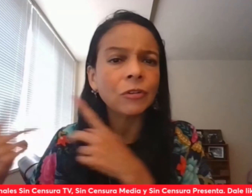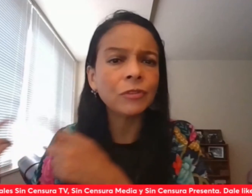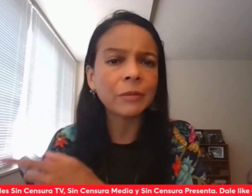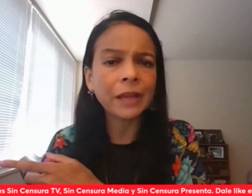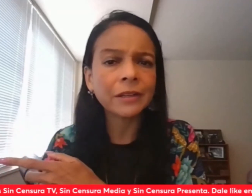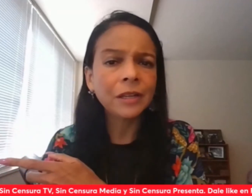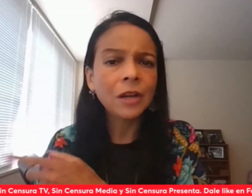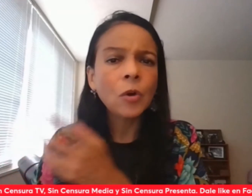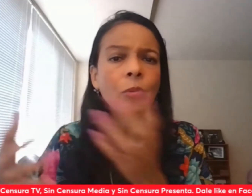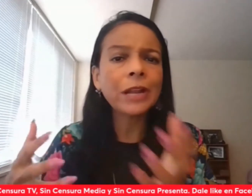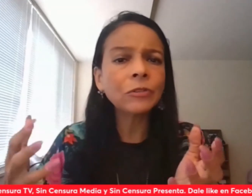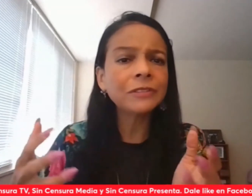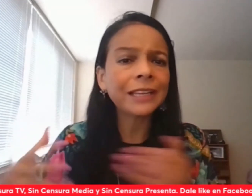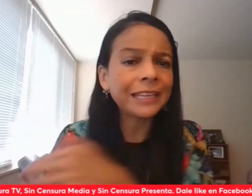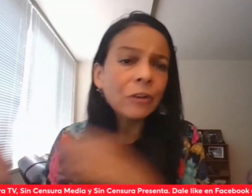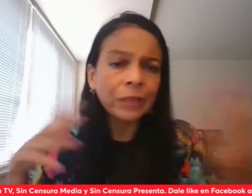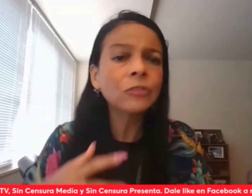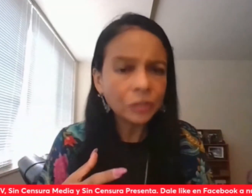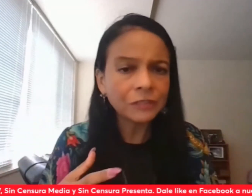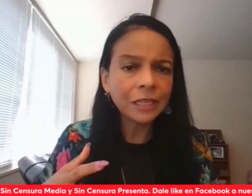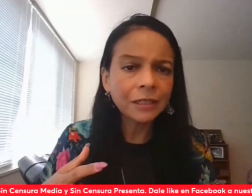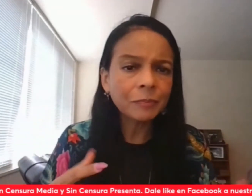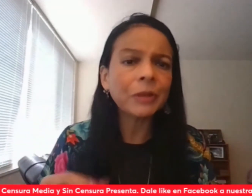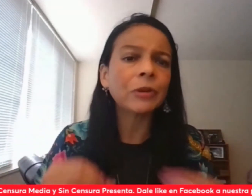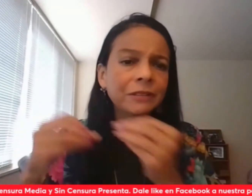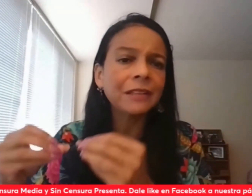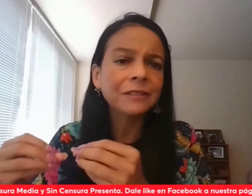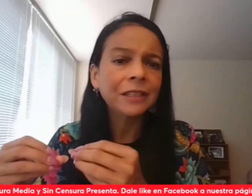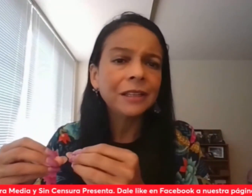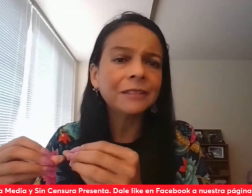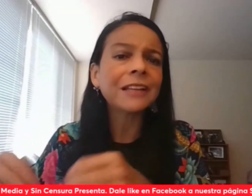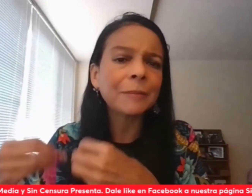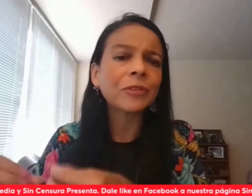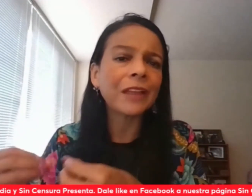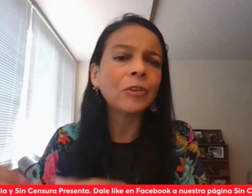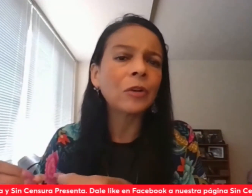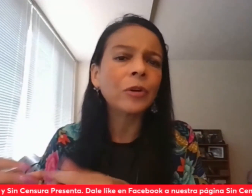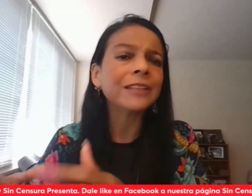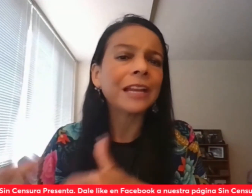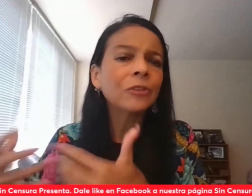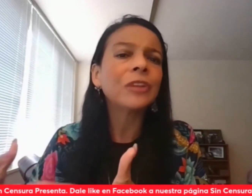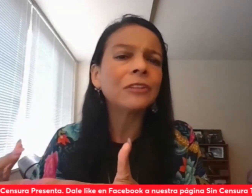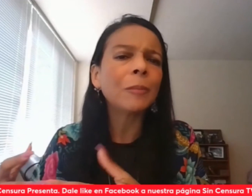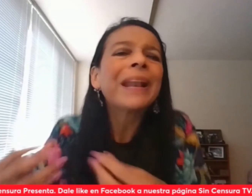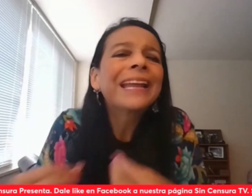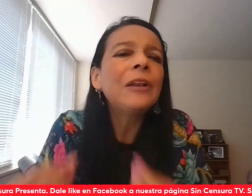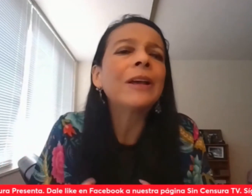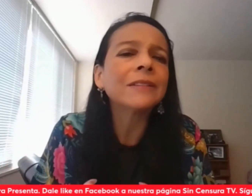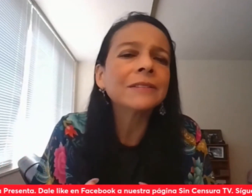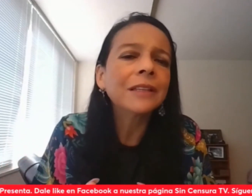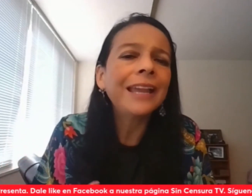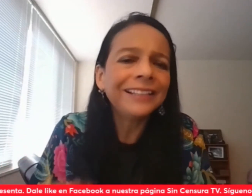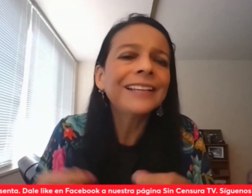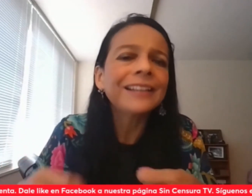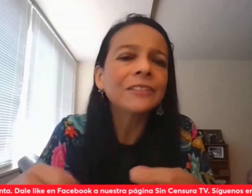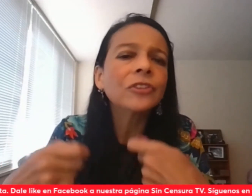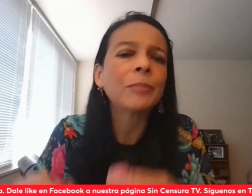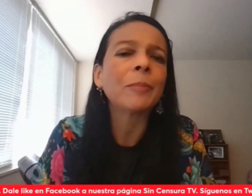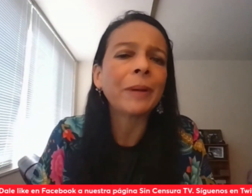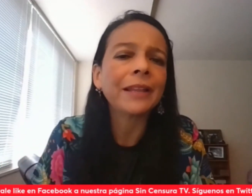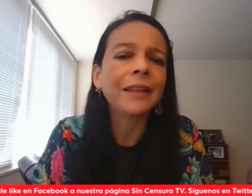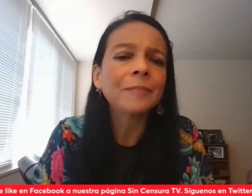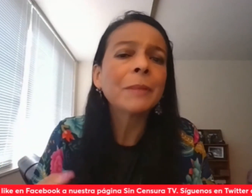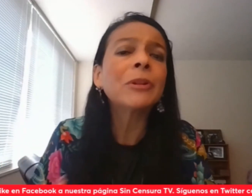hecho de confirmar una noticia que ya no es noticia, pero que estás reportando algo que ya no se hizo. ¿Para qué lo haces? Es